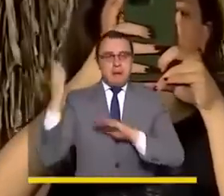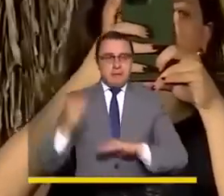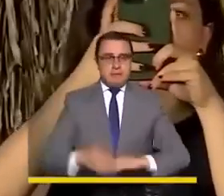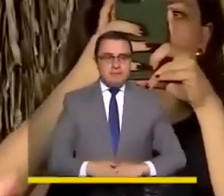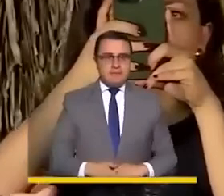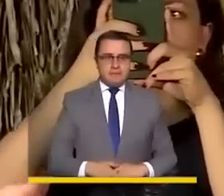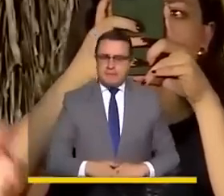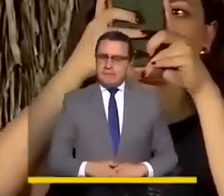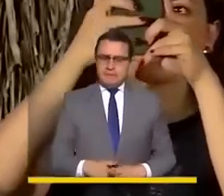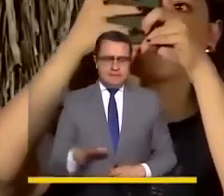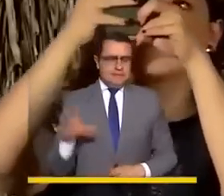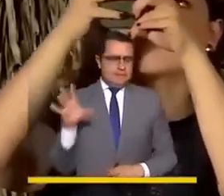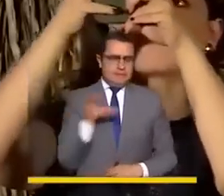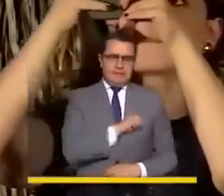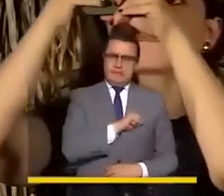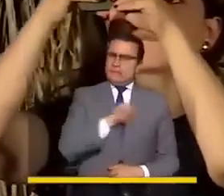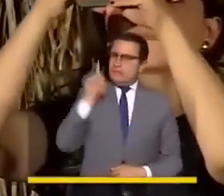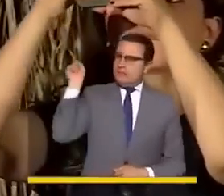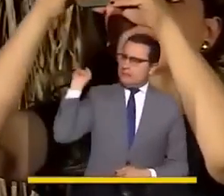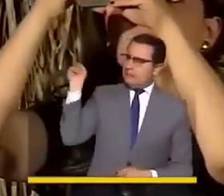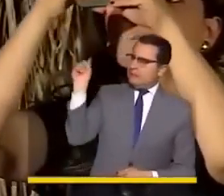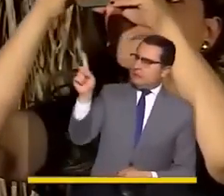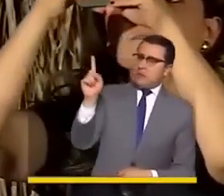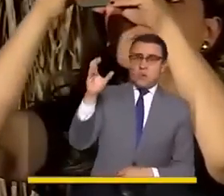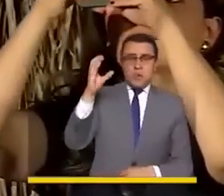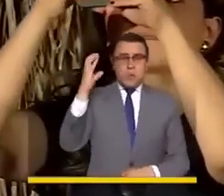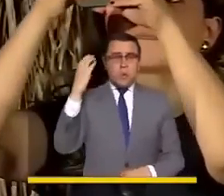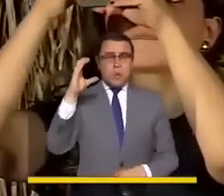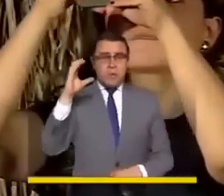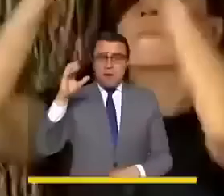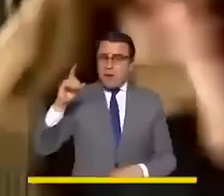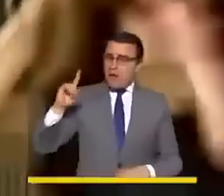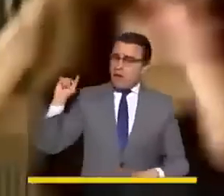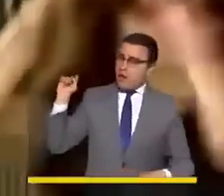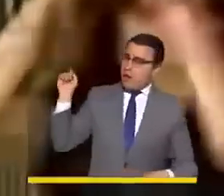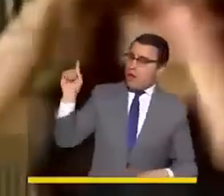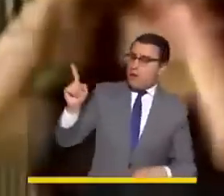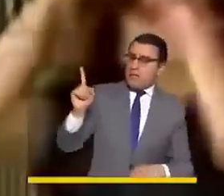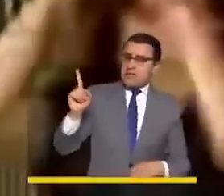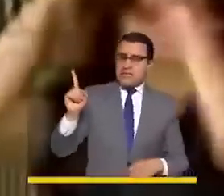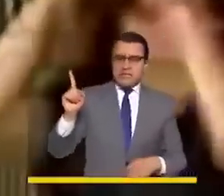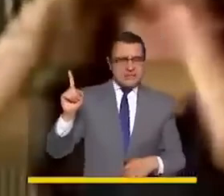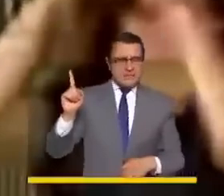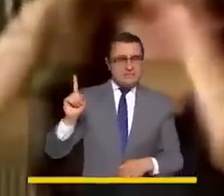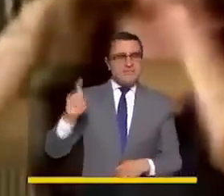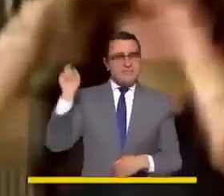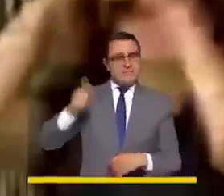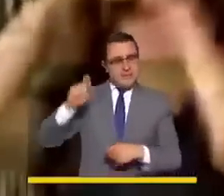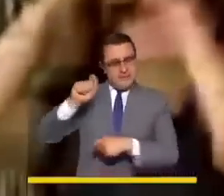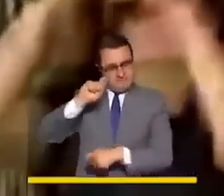La triste realidad de un país que obviamente tenemos que superar